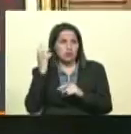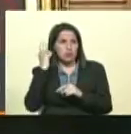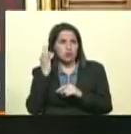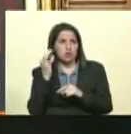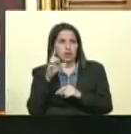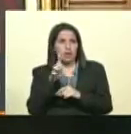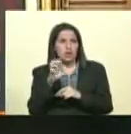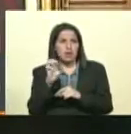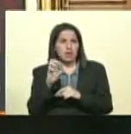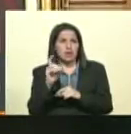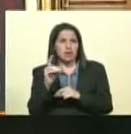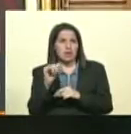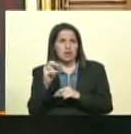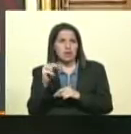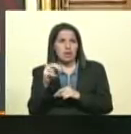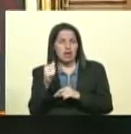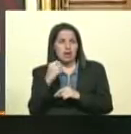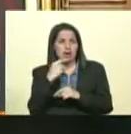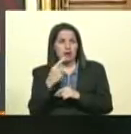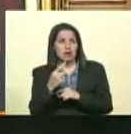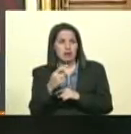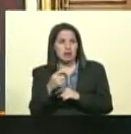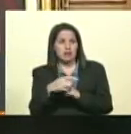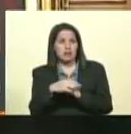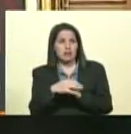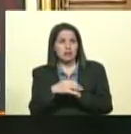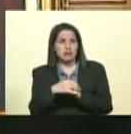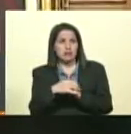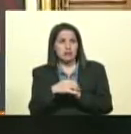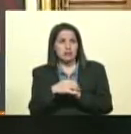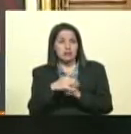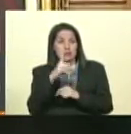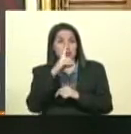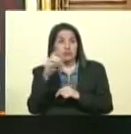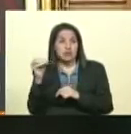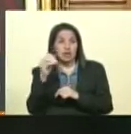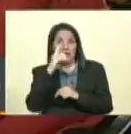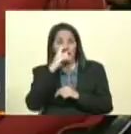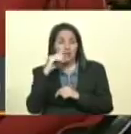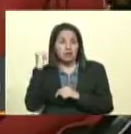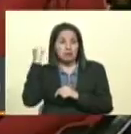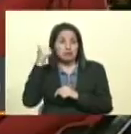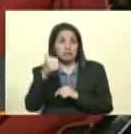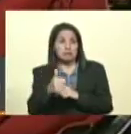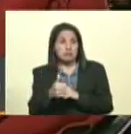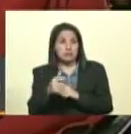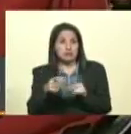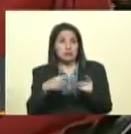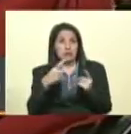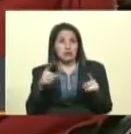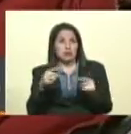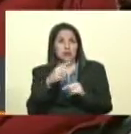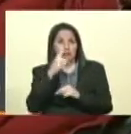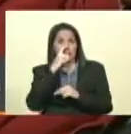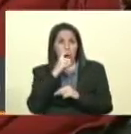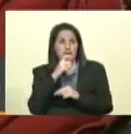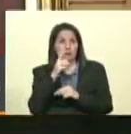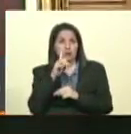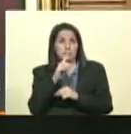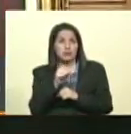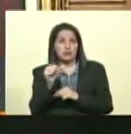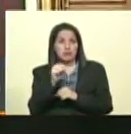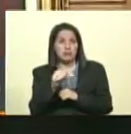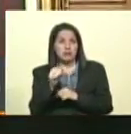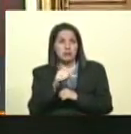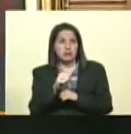Lenina, ese es por Lenín, ese nombre. 100 años de la Revolución Rusa se cumplen dentro de una semana. Vamos a celebrar